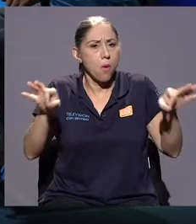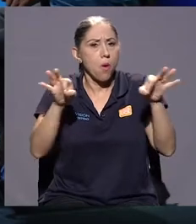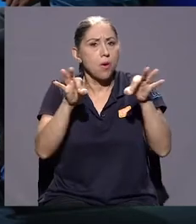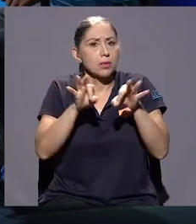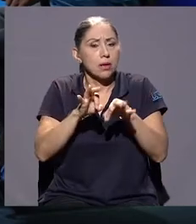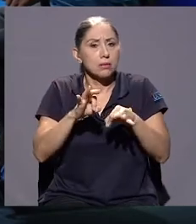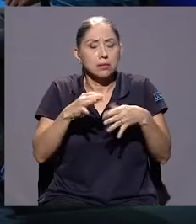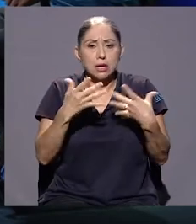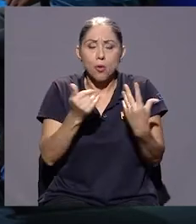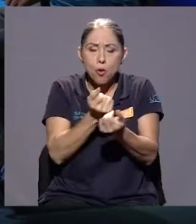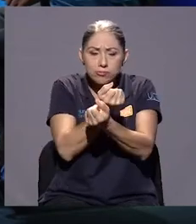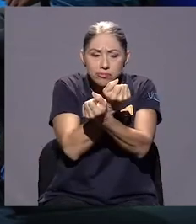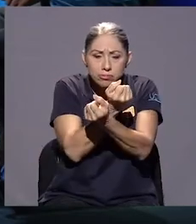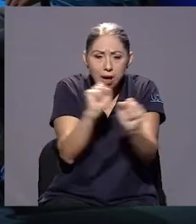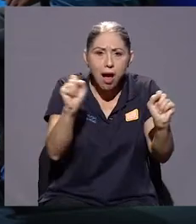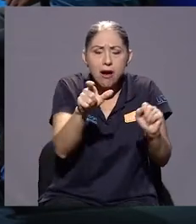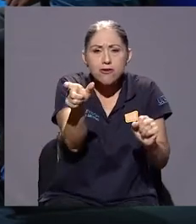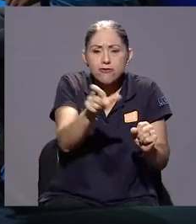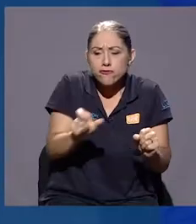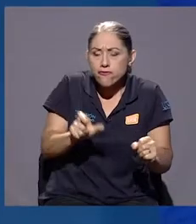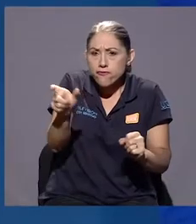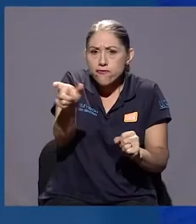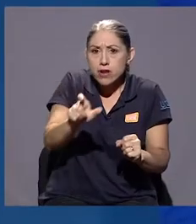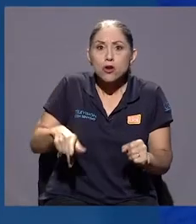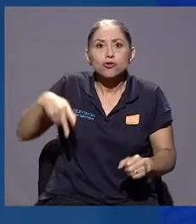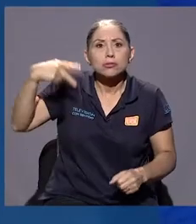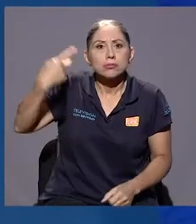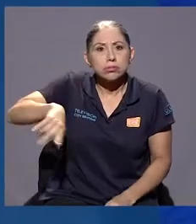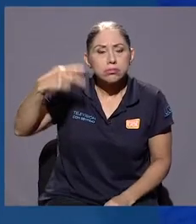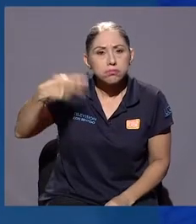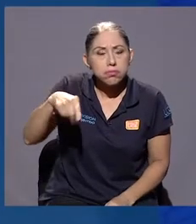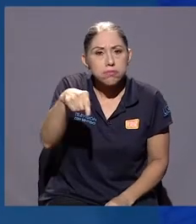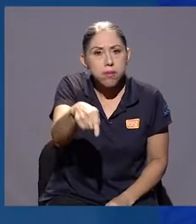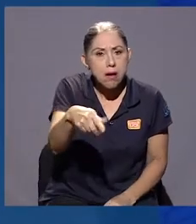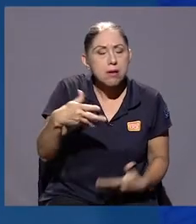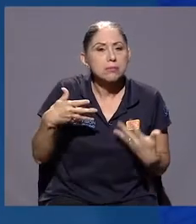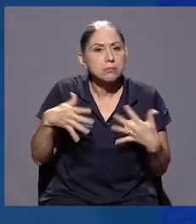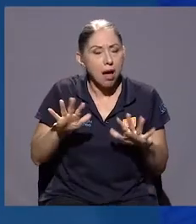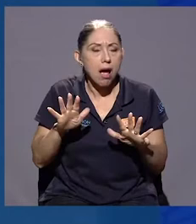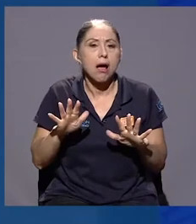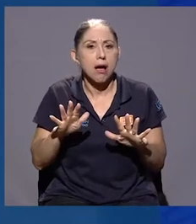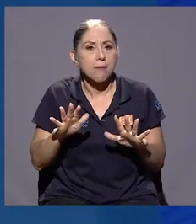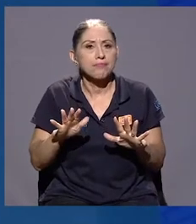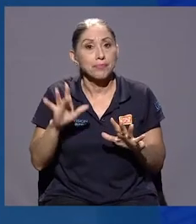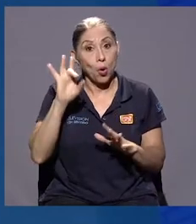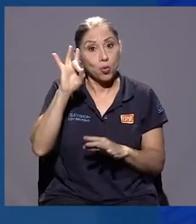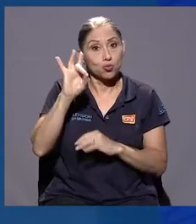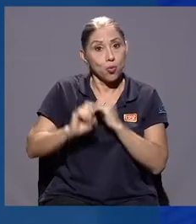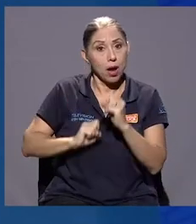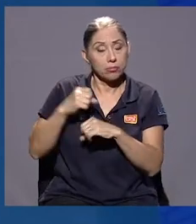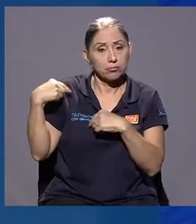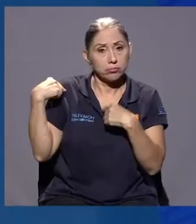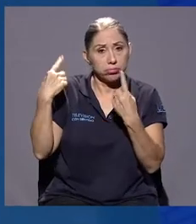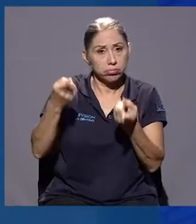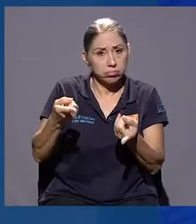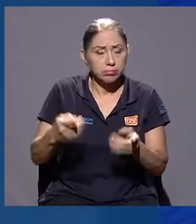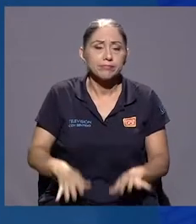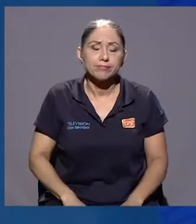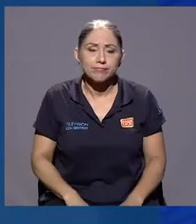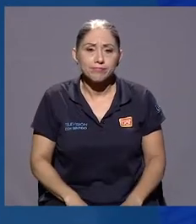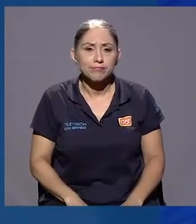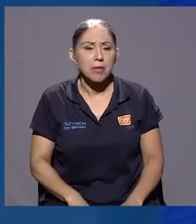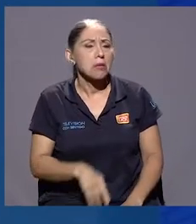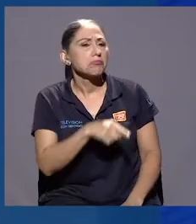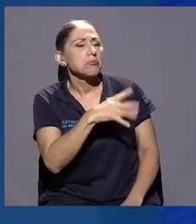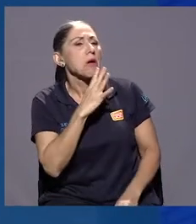tan amenazados por cierto y que ya cumple ya cumplió ocho años de existencia hablando de un poco de la historia